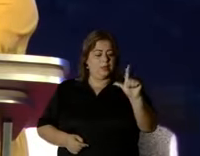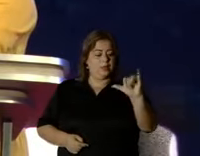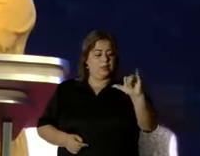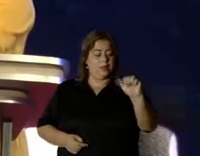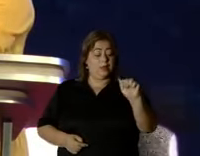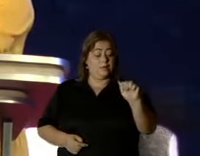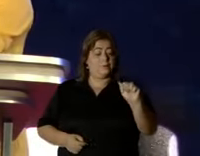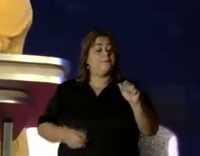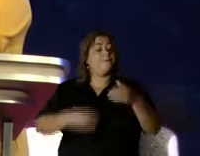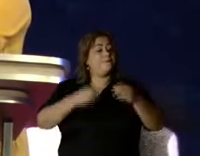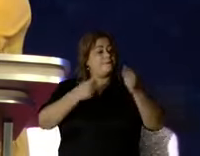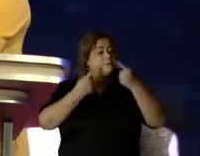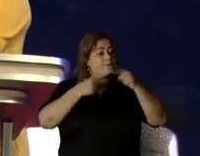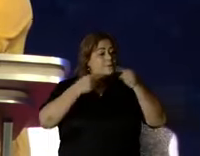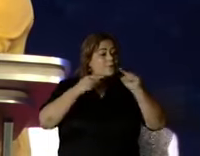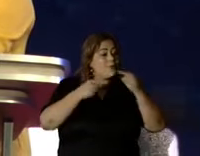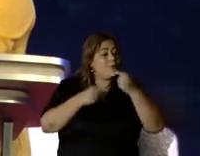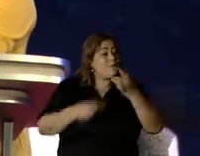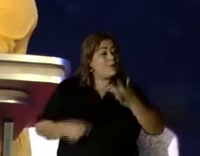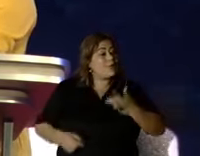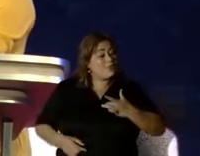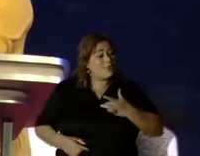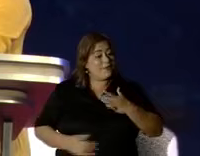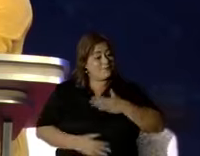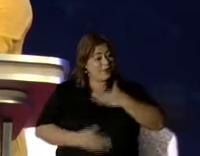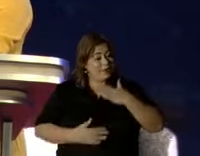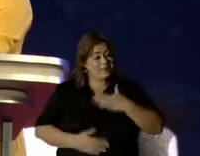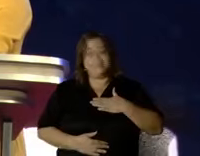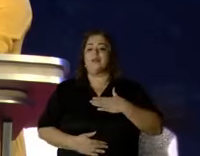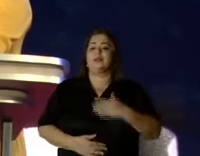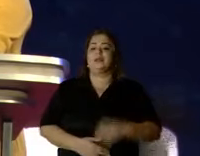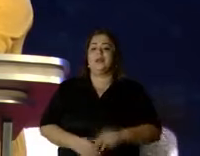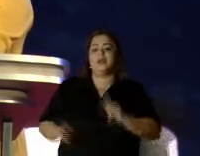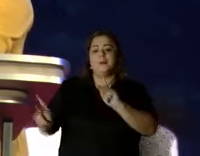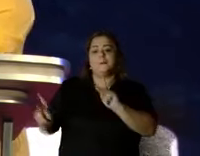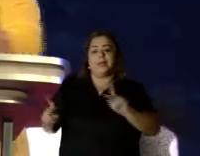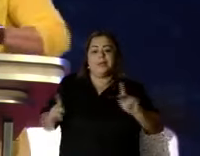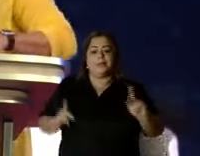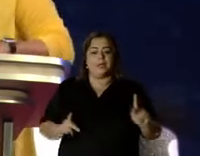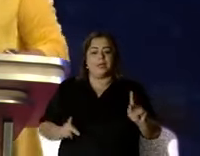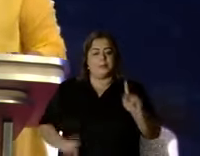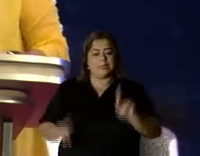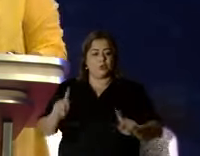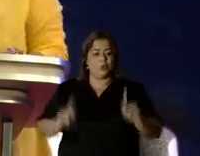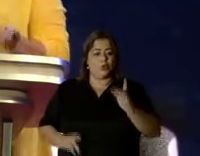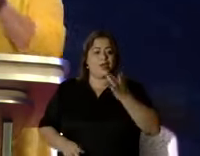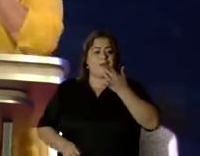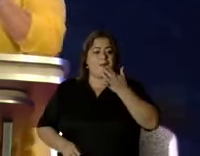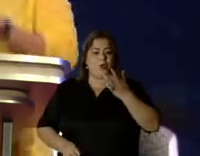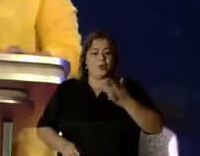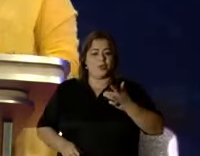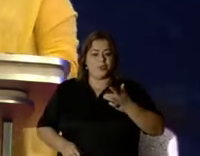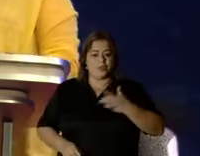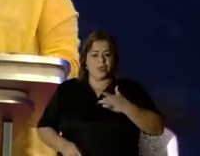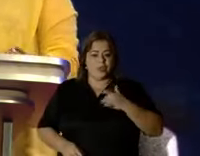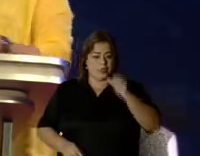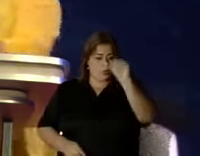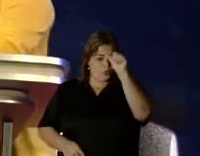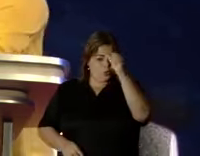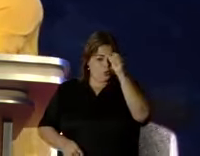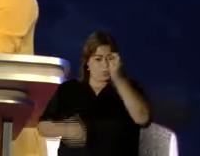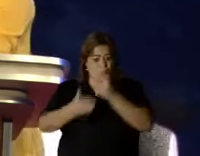cumpleaños. Amén. Amén, qué bueno. Así que prepárense los que cumplen años, que el domingo que viene venimos con todo